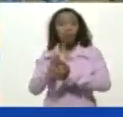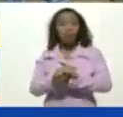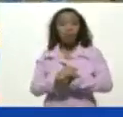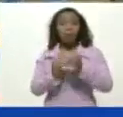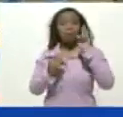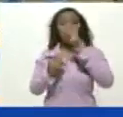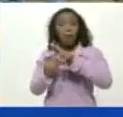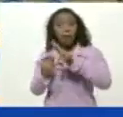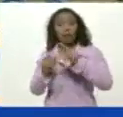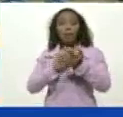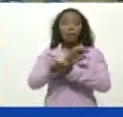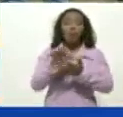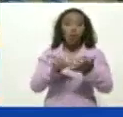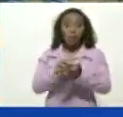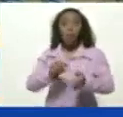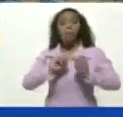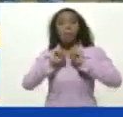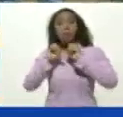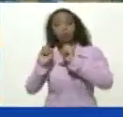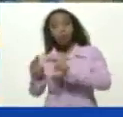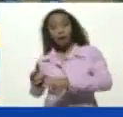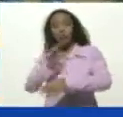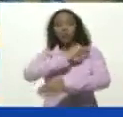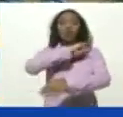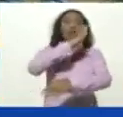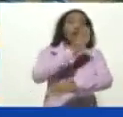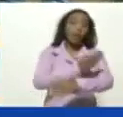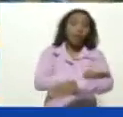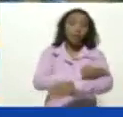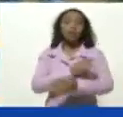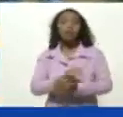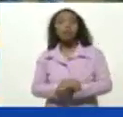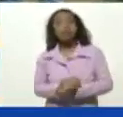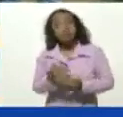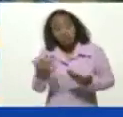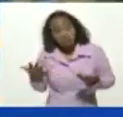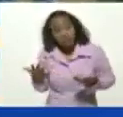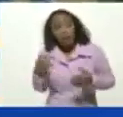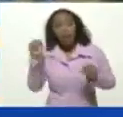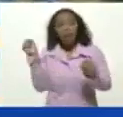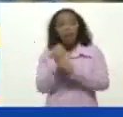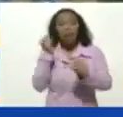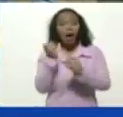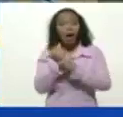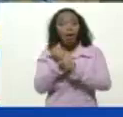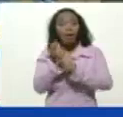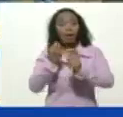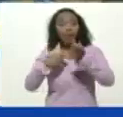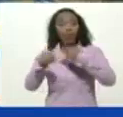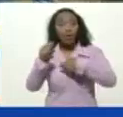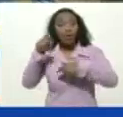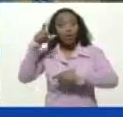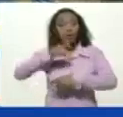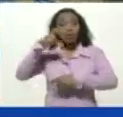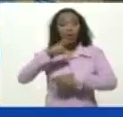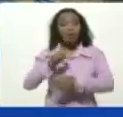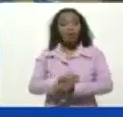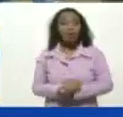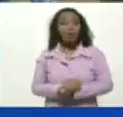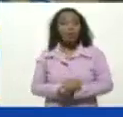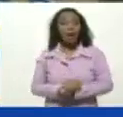los problemas, las oportunidades, la fortaleza, ¿no? Y para trabajar por convertir las necesidades